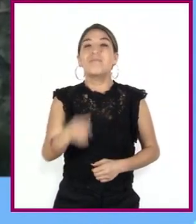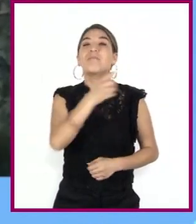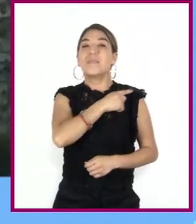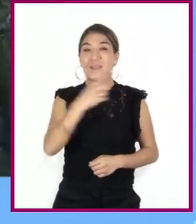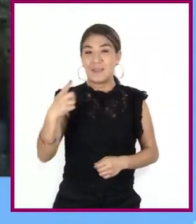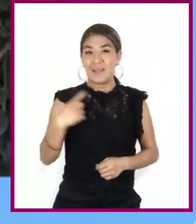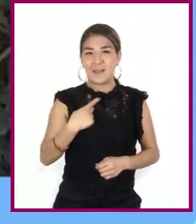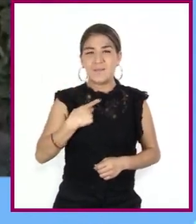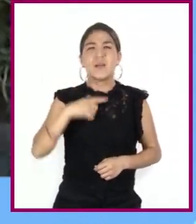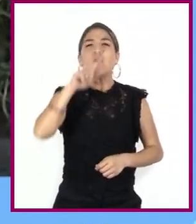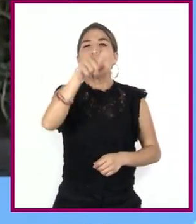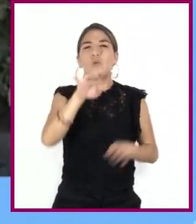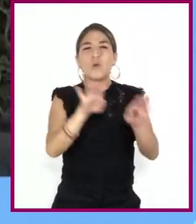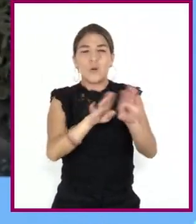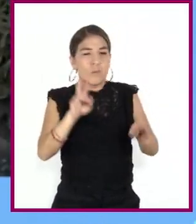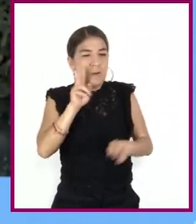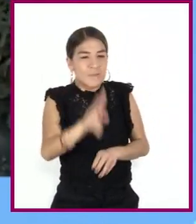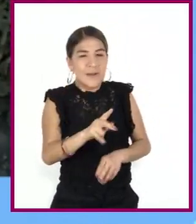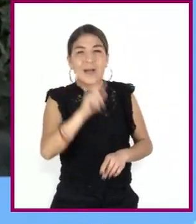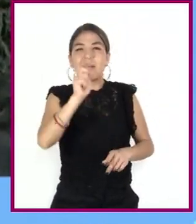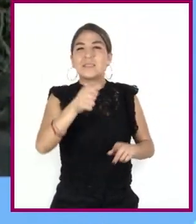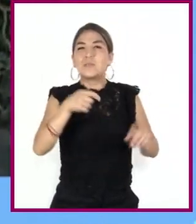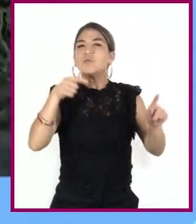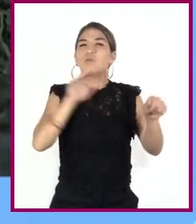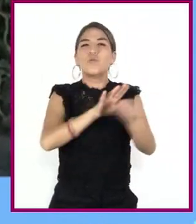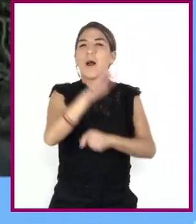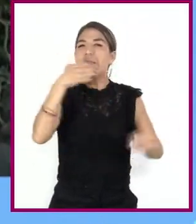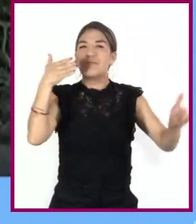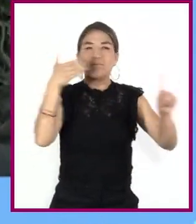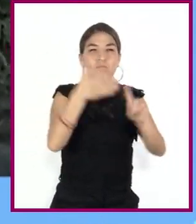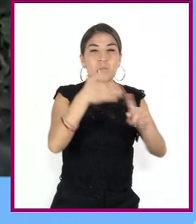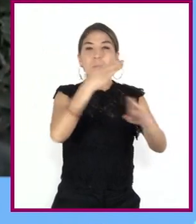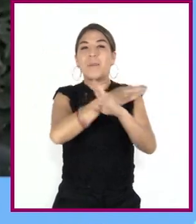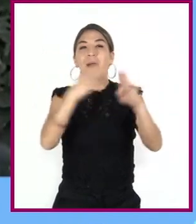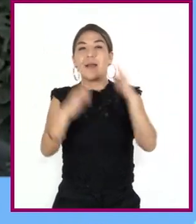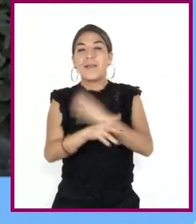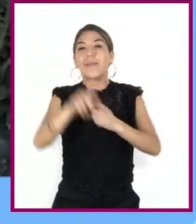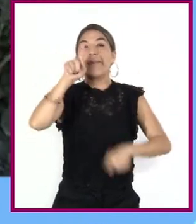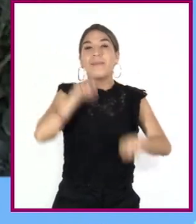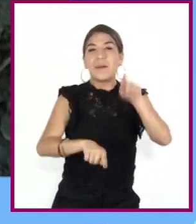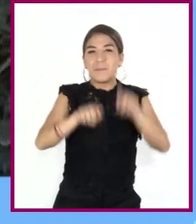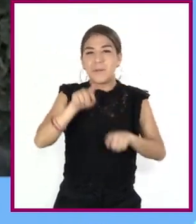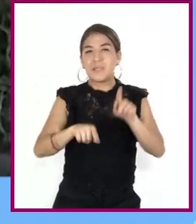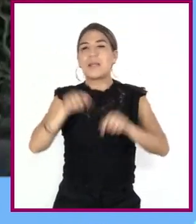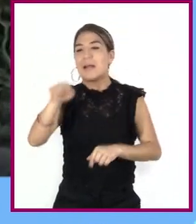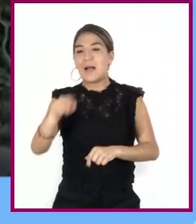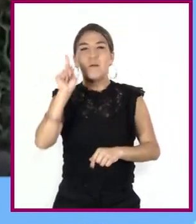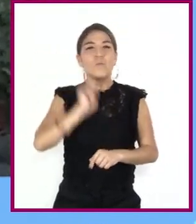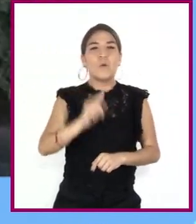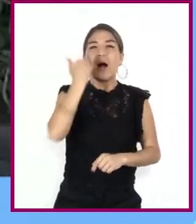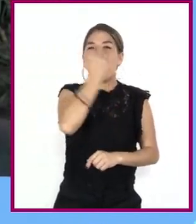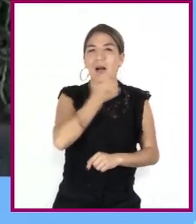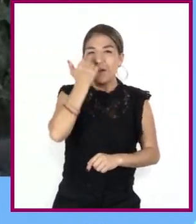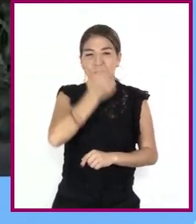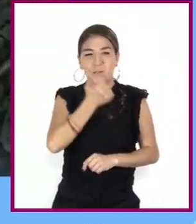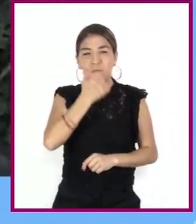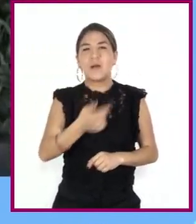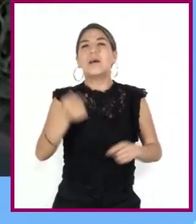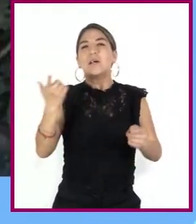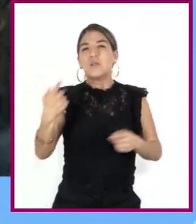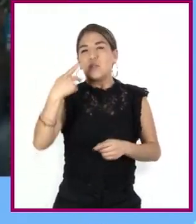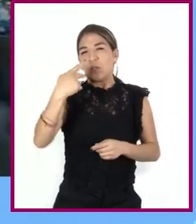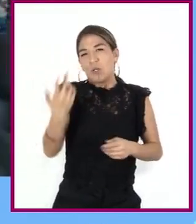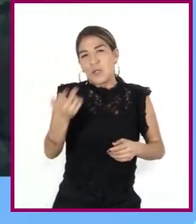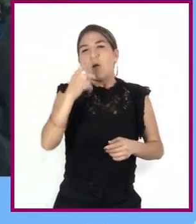Debemos ajustar los objetivos y materiales según la condición de las alumnas y